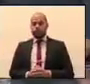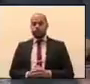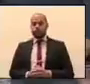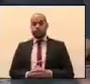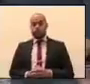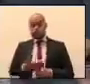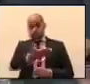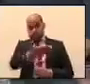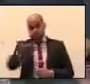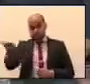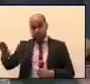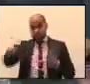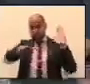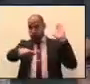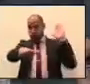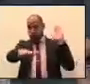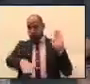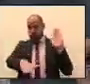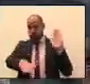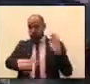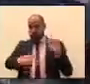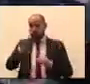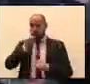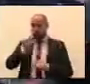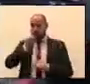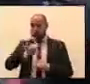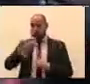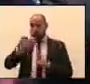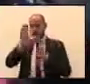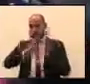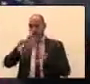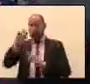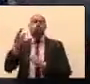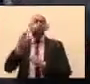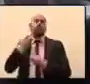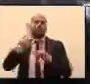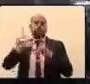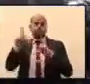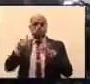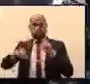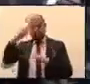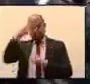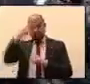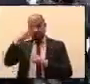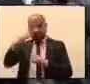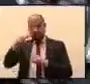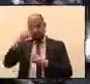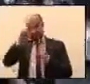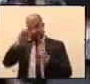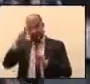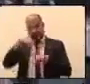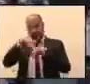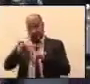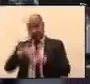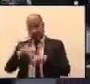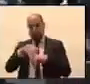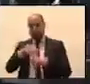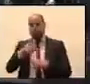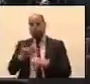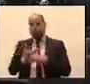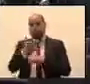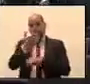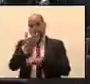Protestan sin reserva alguna guardar y hacer guardar la Constitución Política de los Estados Unidos Mexicanos, la particular del Estado y